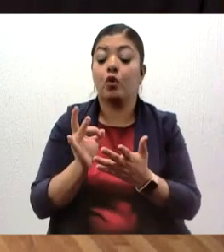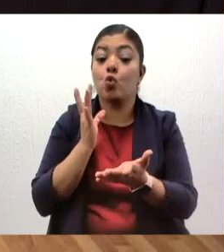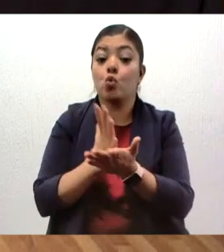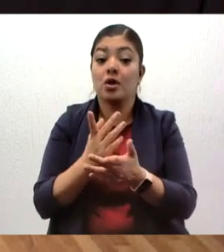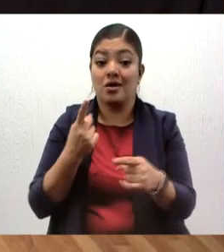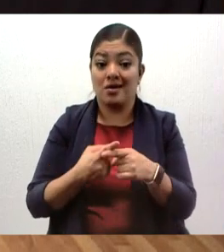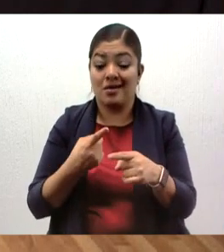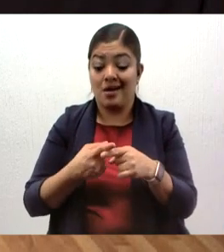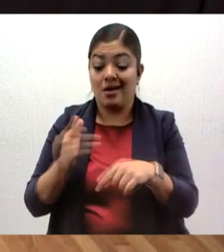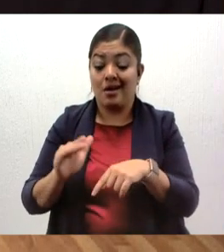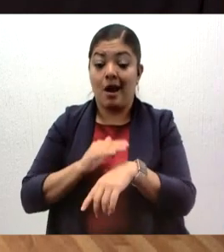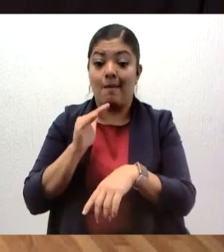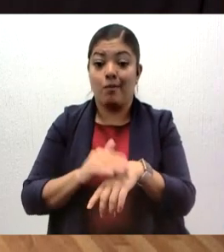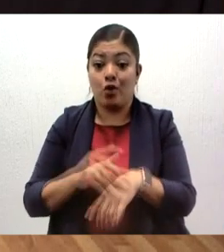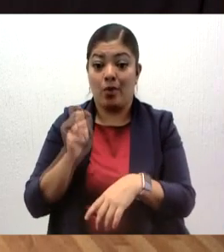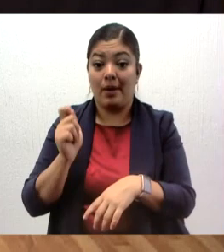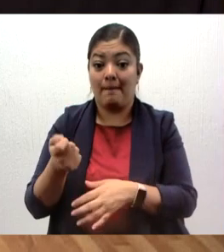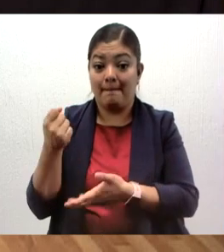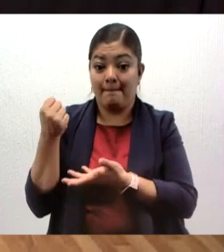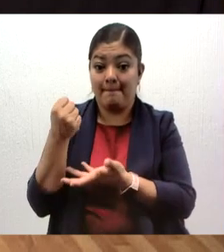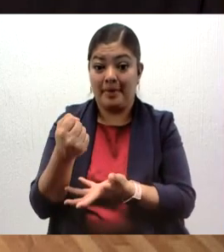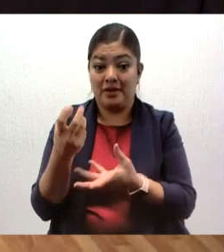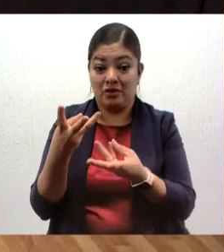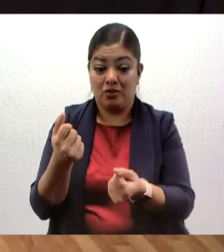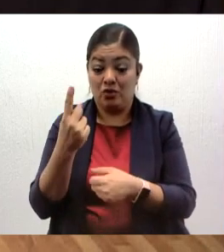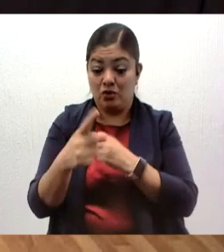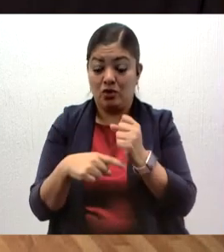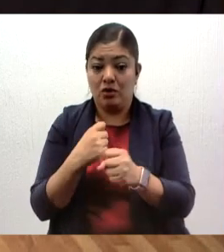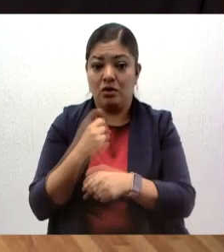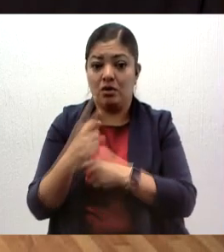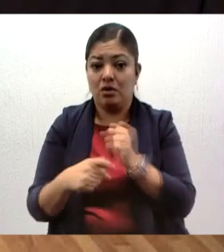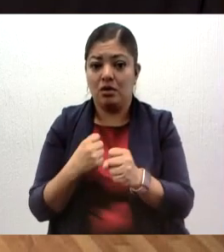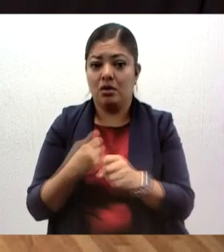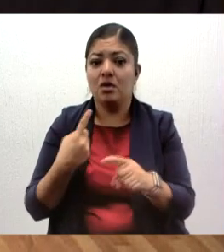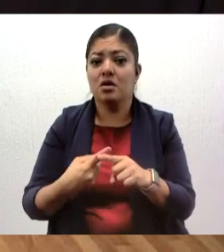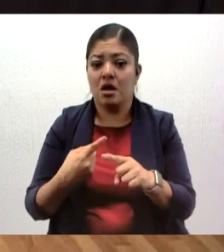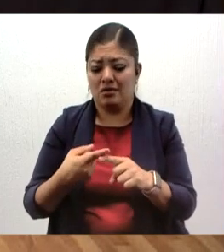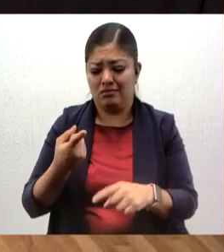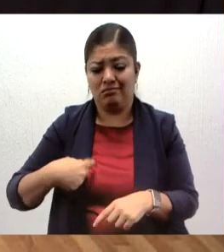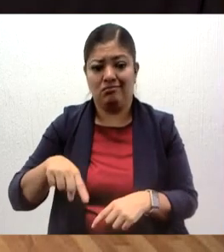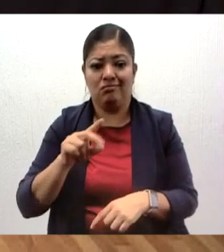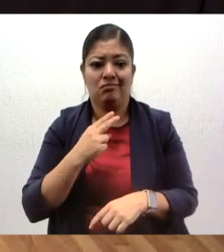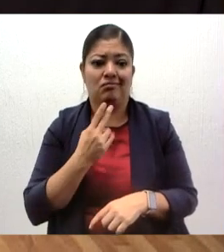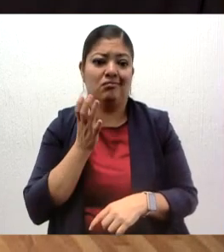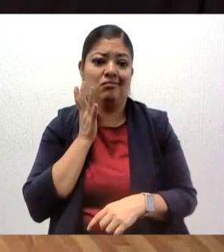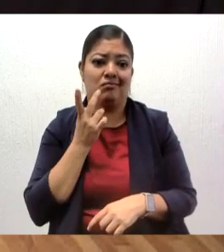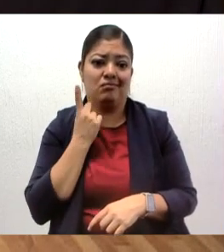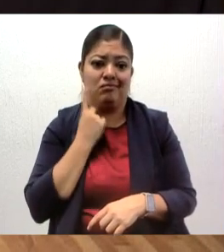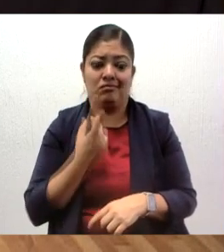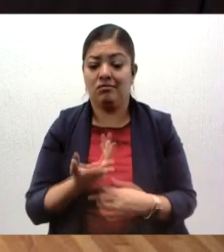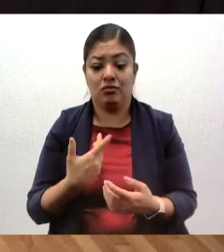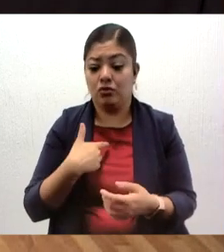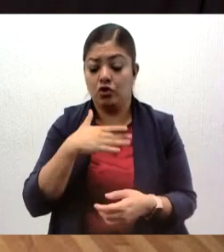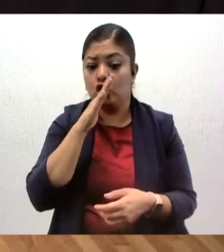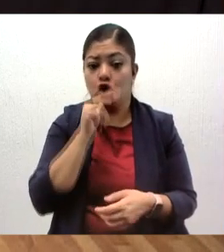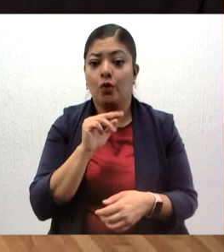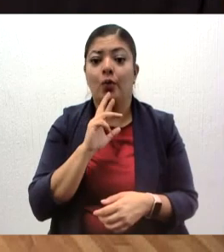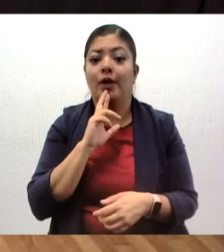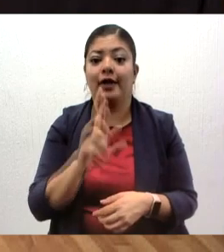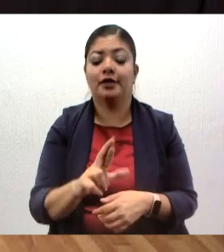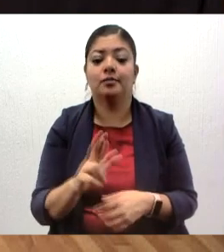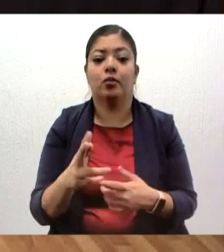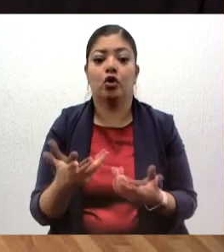presupuesto de egresos año año es este congreso no podemos responder eh